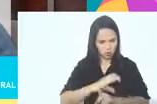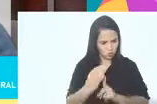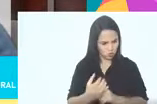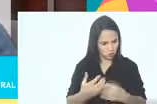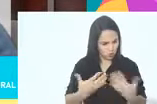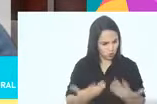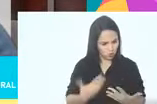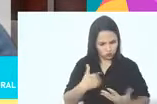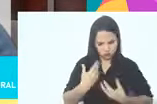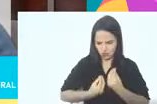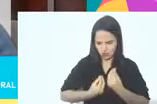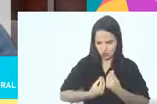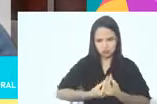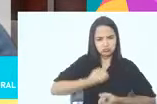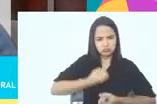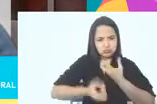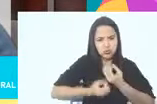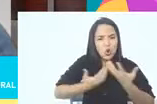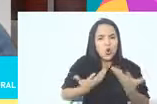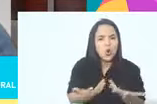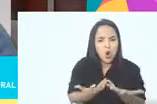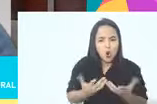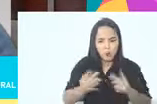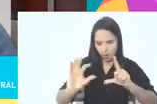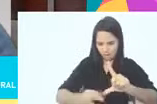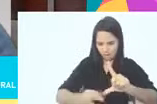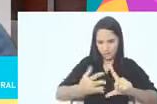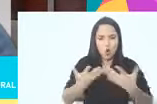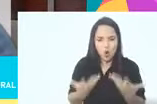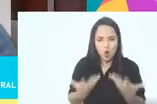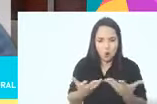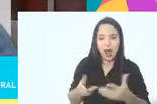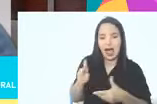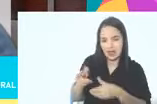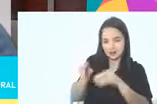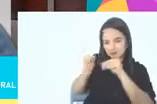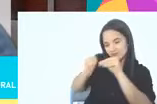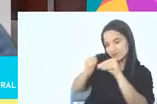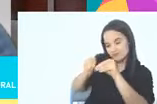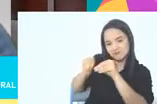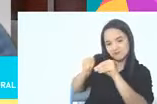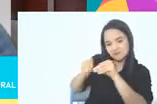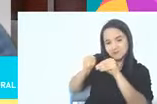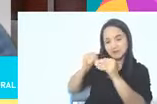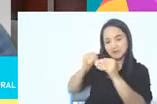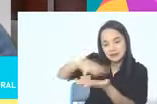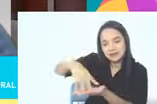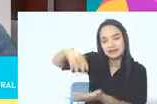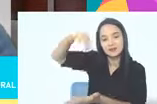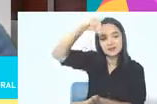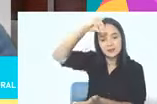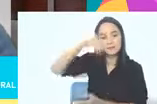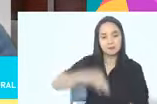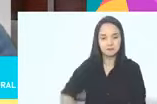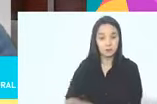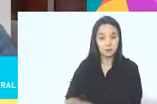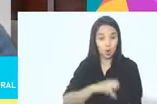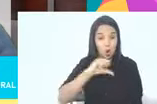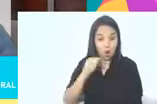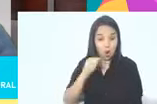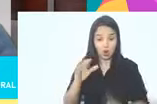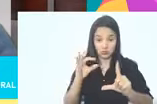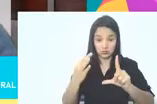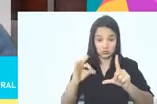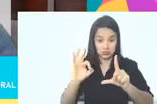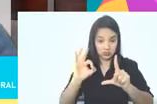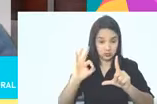emprendimiento. Por eso, en esta meta, la actividad laboratorio de investigación creación es importantísima, que lo que busca es que